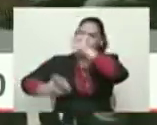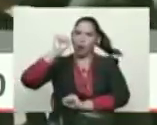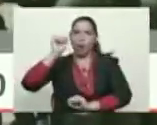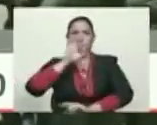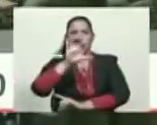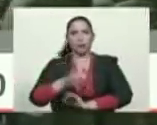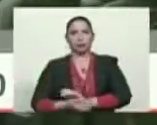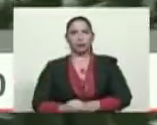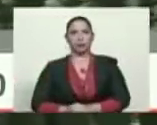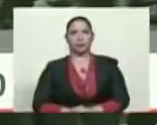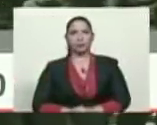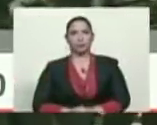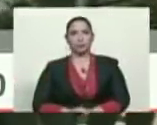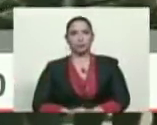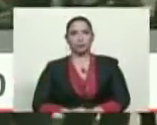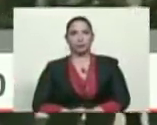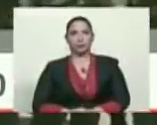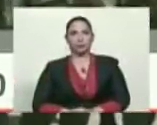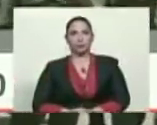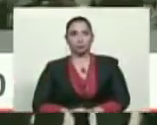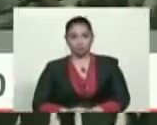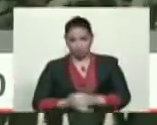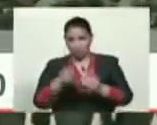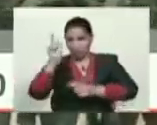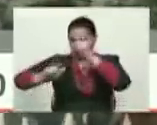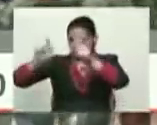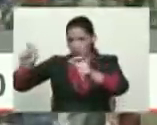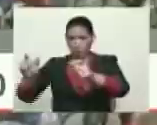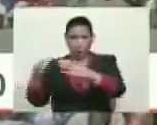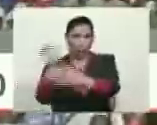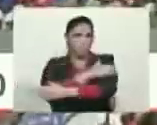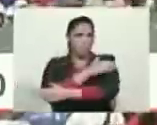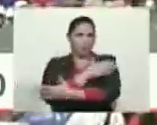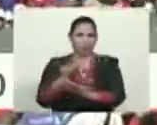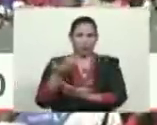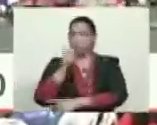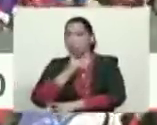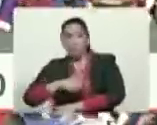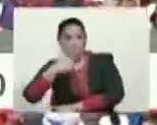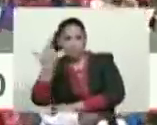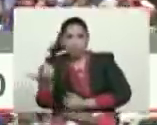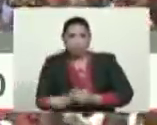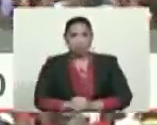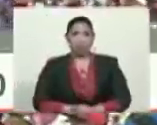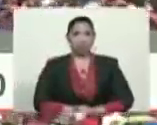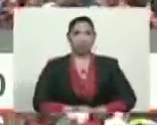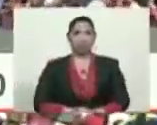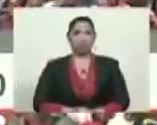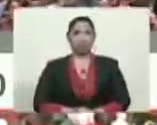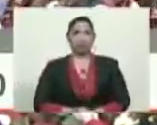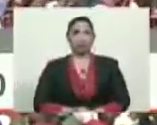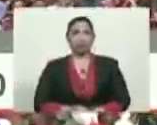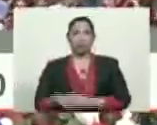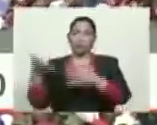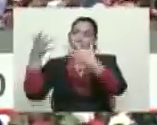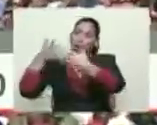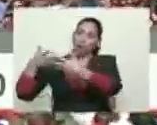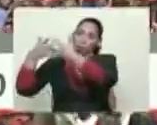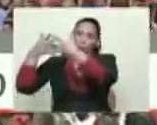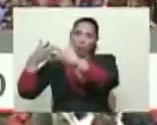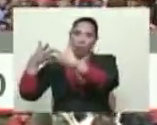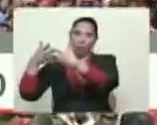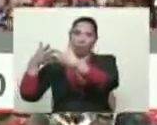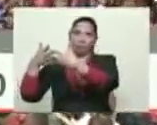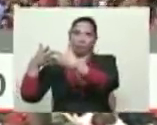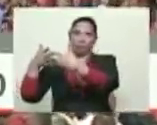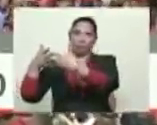patria. Estos señores de la derecha son tan sinvergüenzas que Estados Unidos